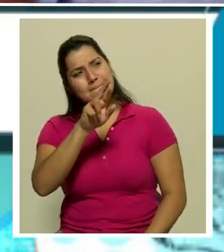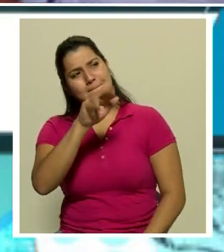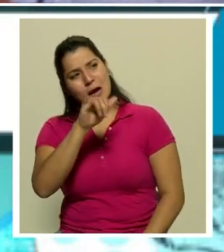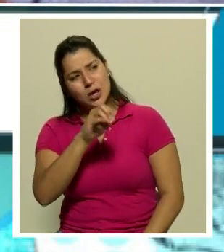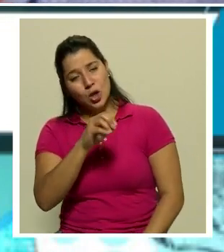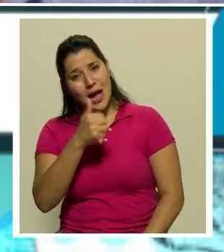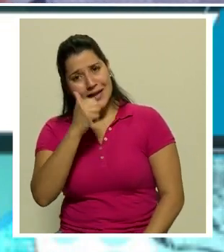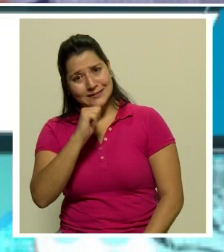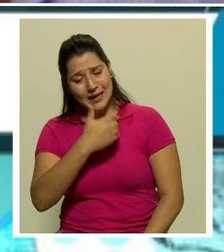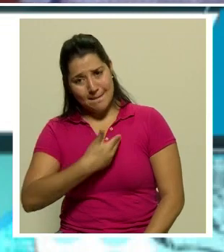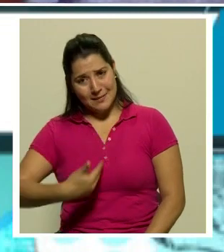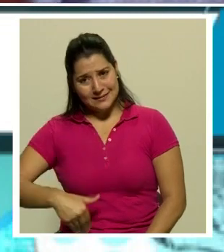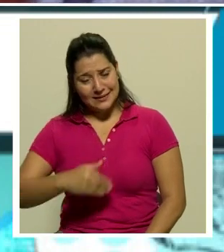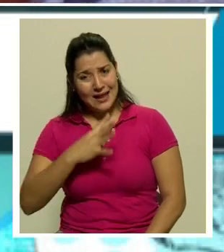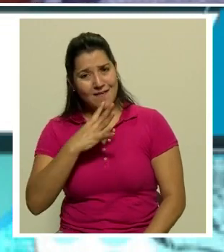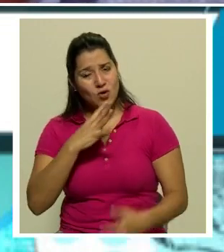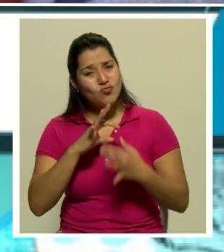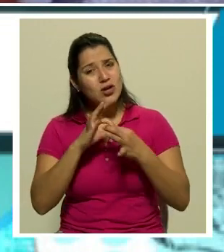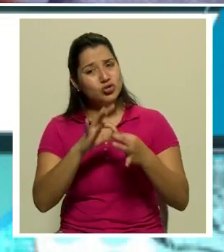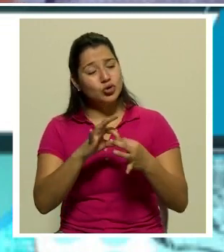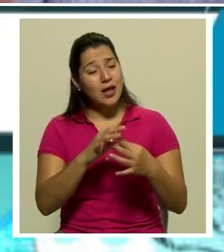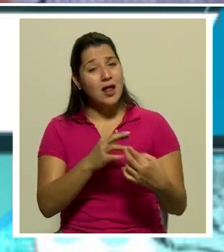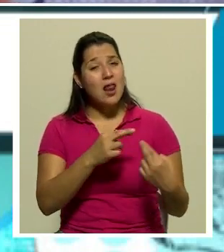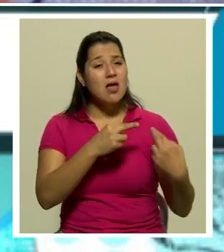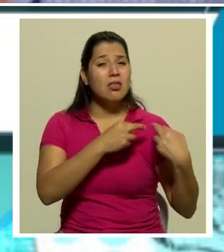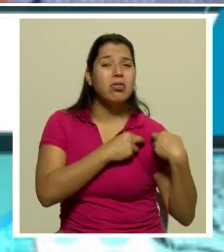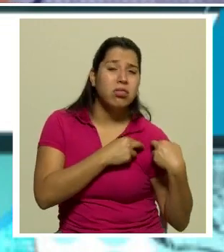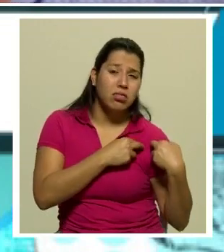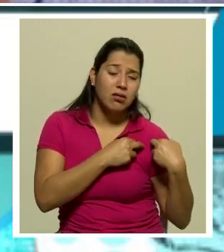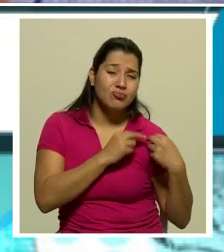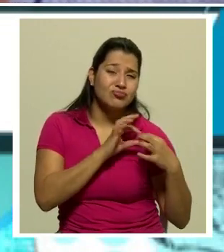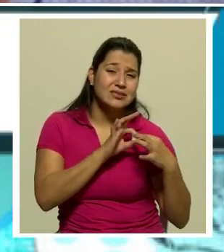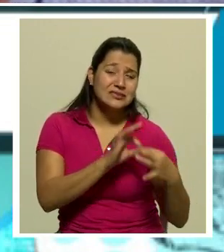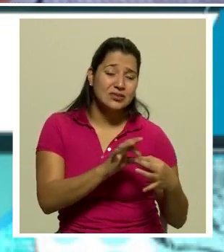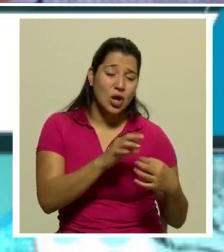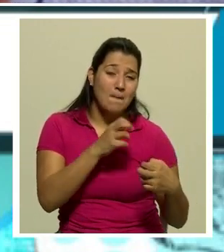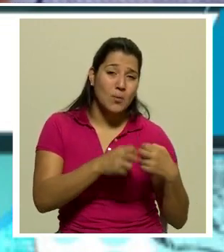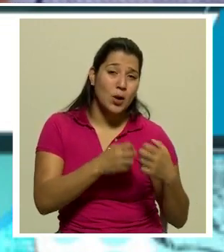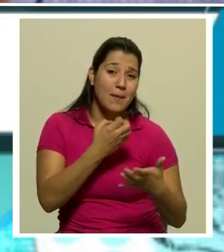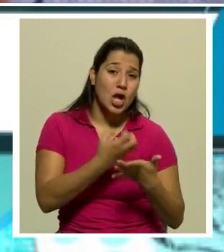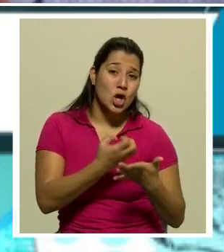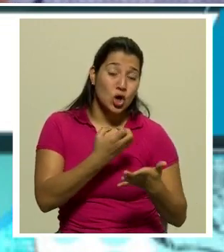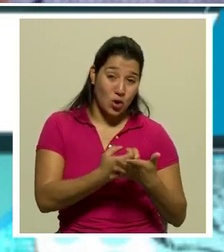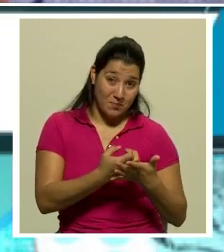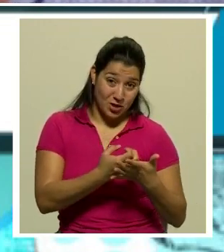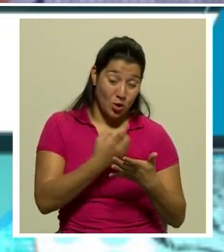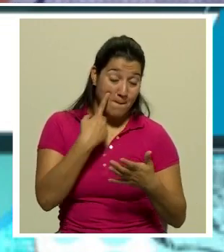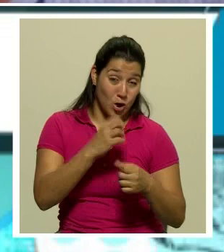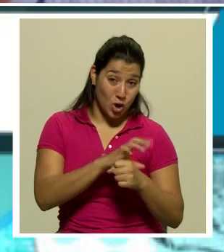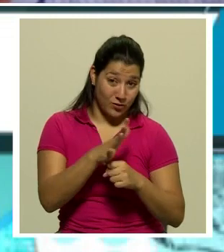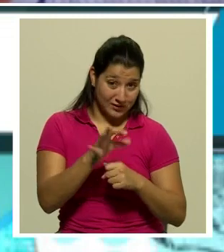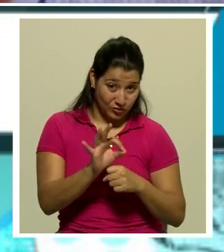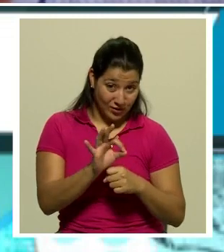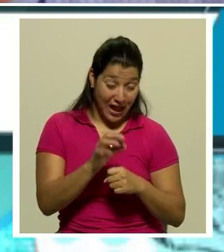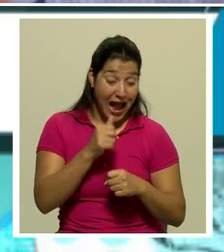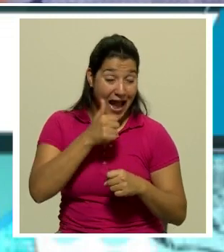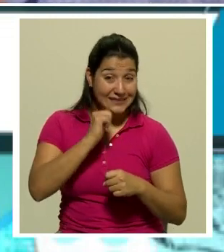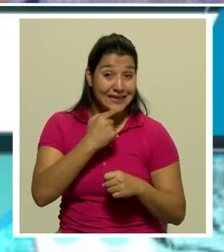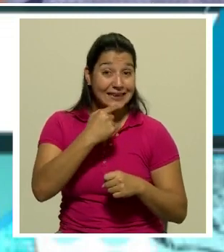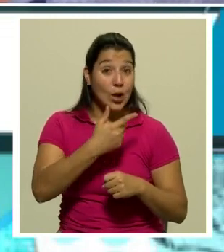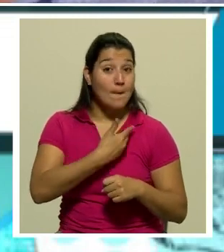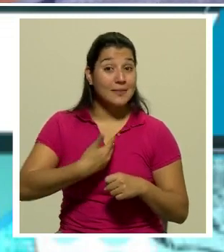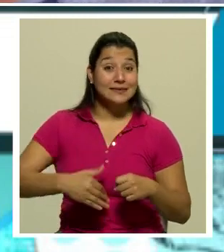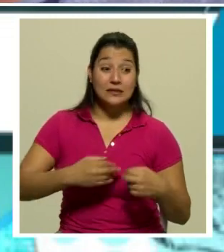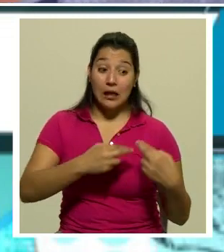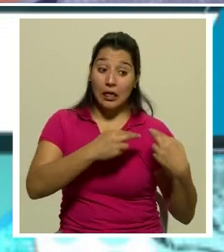ayer de distribuir las cargas de esta crisis con equidad y equilibrio. Desde su visión, ¿cuál sería